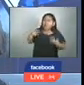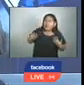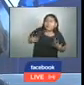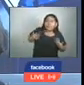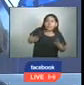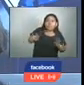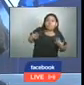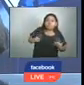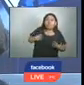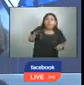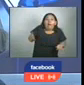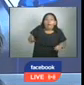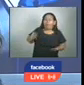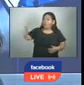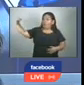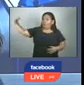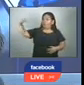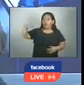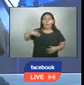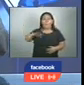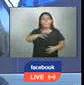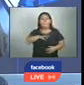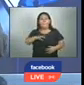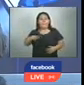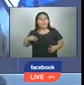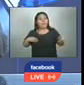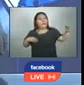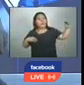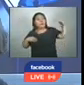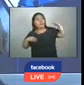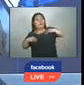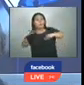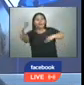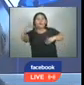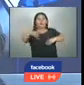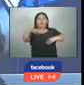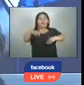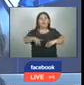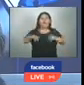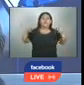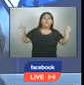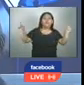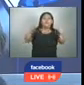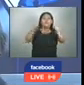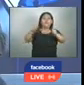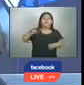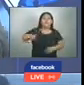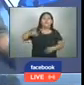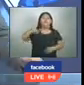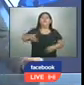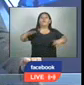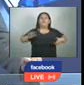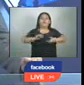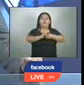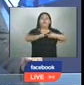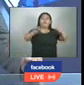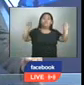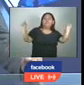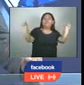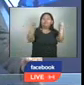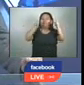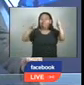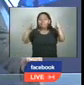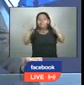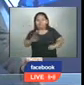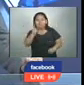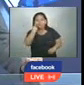instalaciones para recibir a los familiares que vienen para las fiestas, esto de fin de año, así poder celebrar esta temporada. Veamos